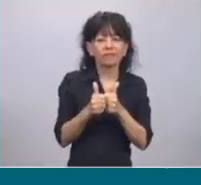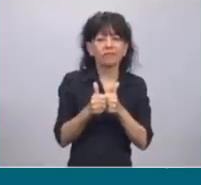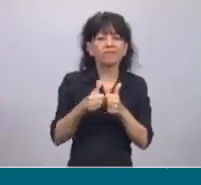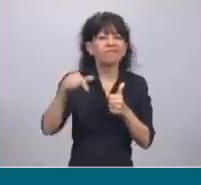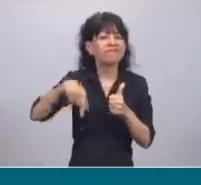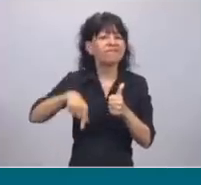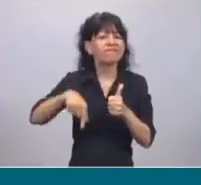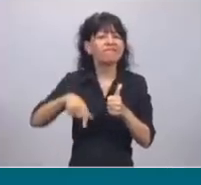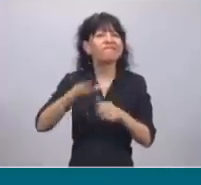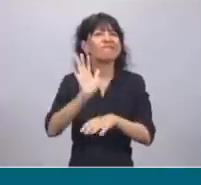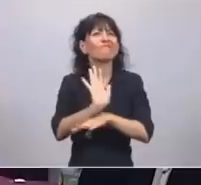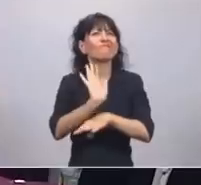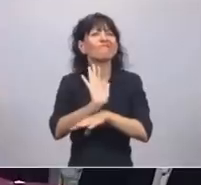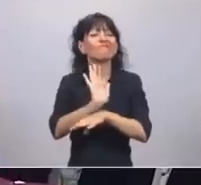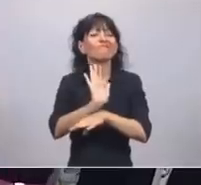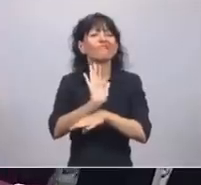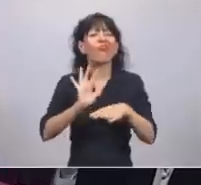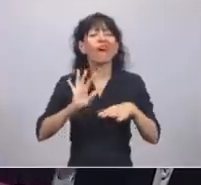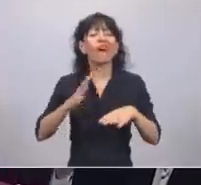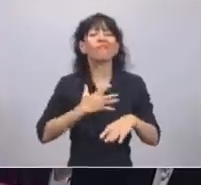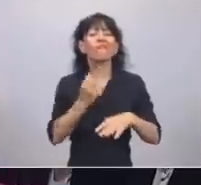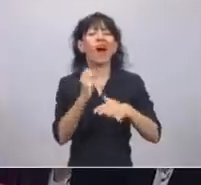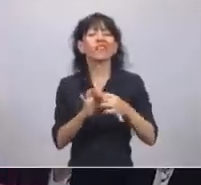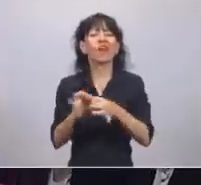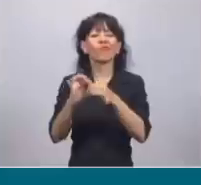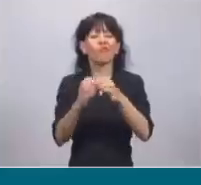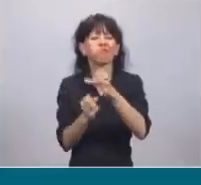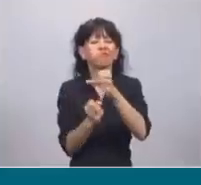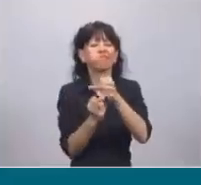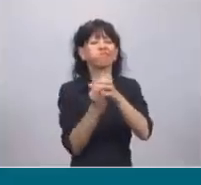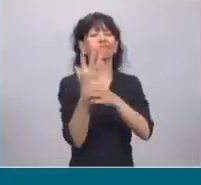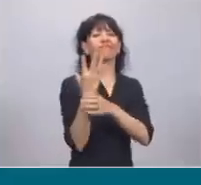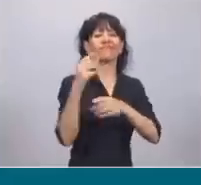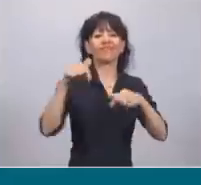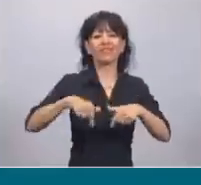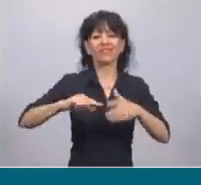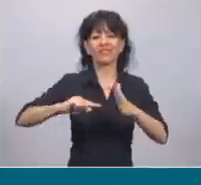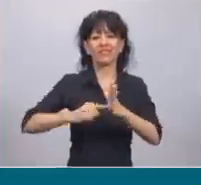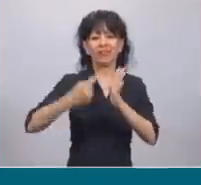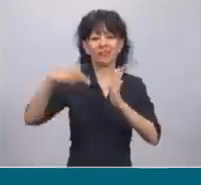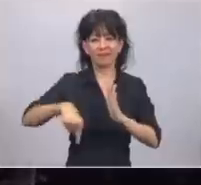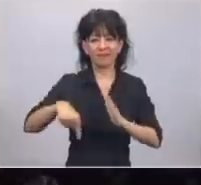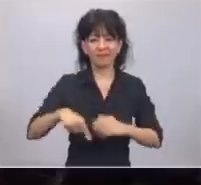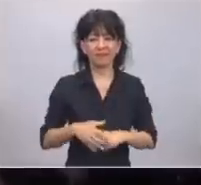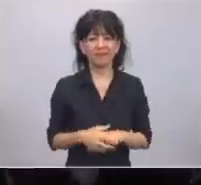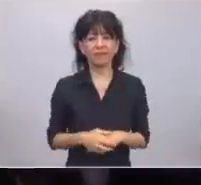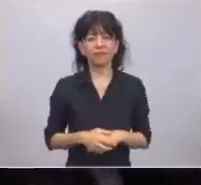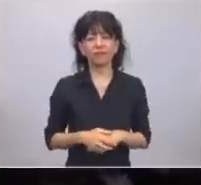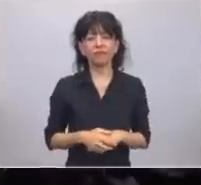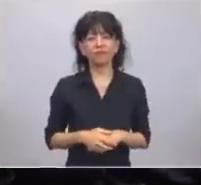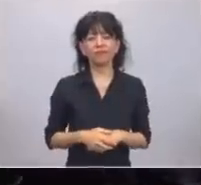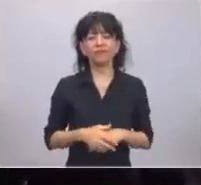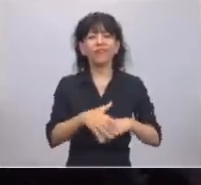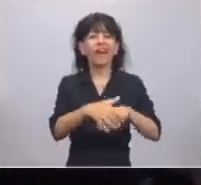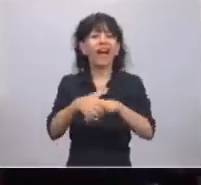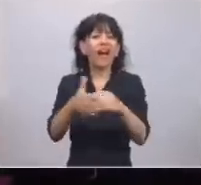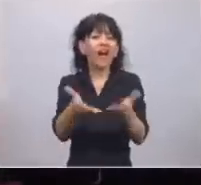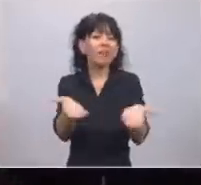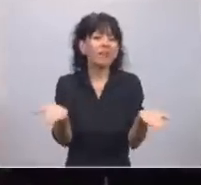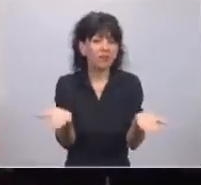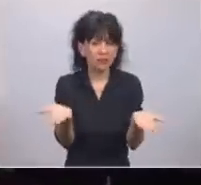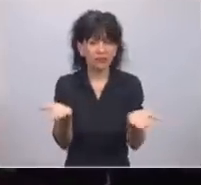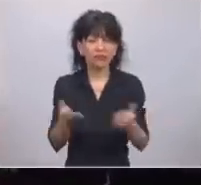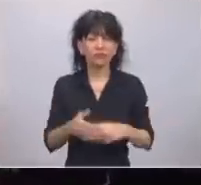gesta de unión por la patria en la ciudad de Buenos Aires, queridos amigos y